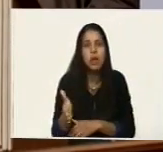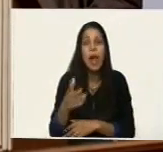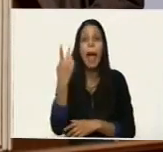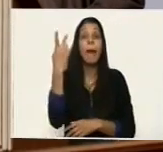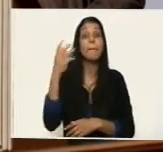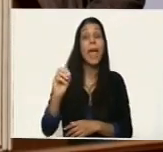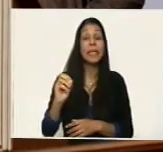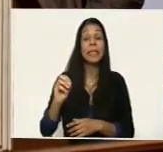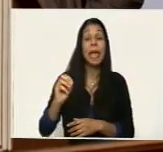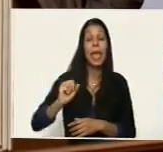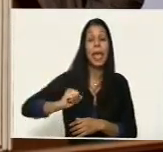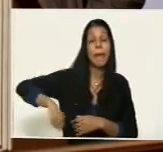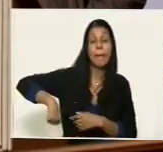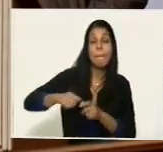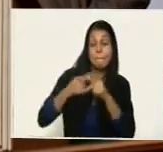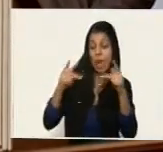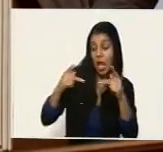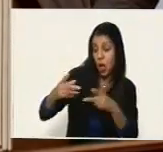20.